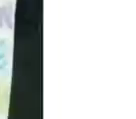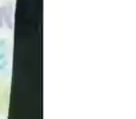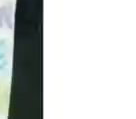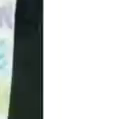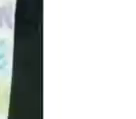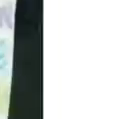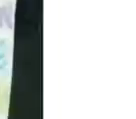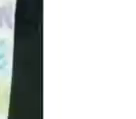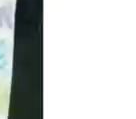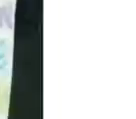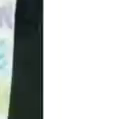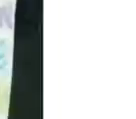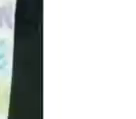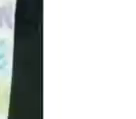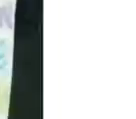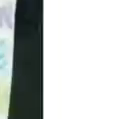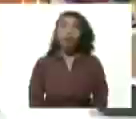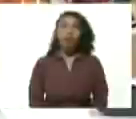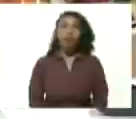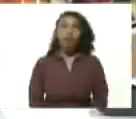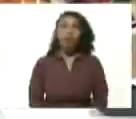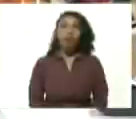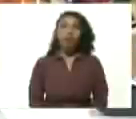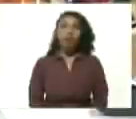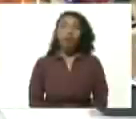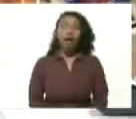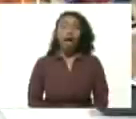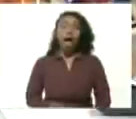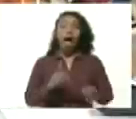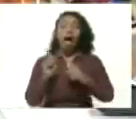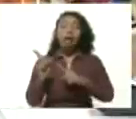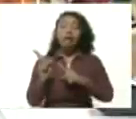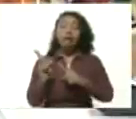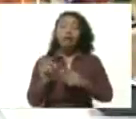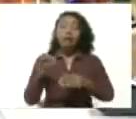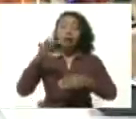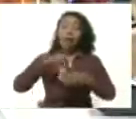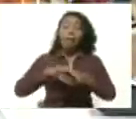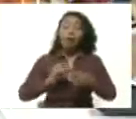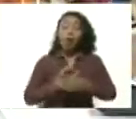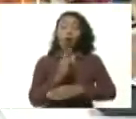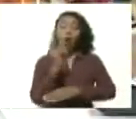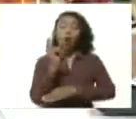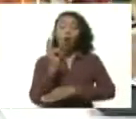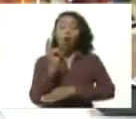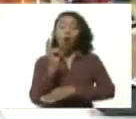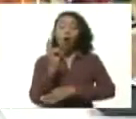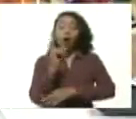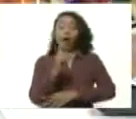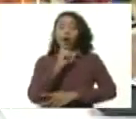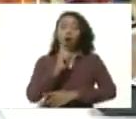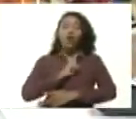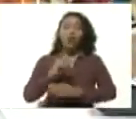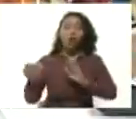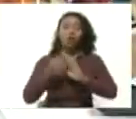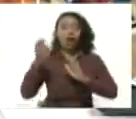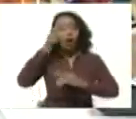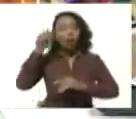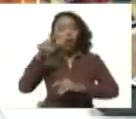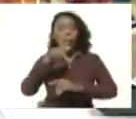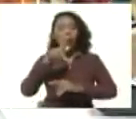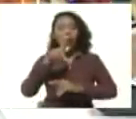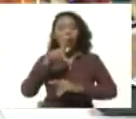discriminación, el odio. Así sembró el nazifascismo el odio contra el pueblo judío,